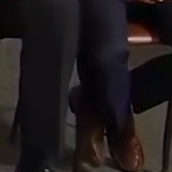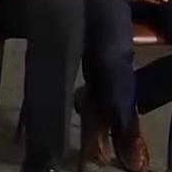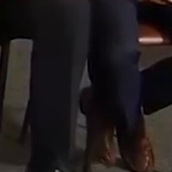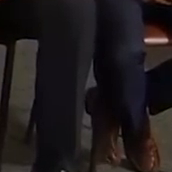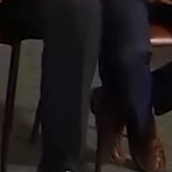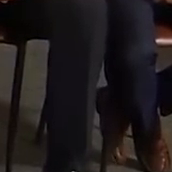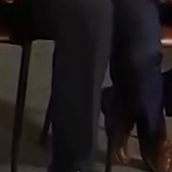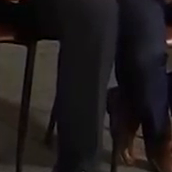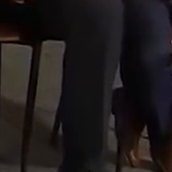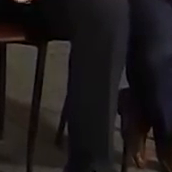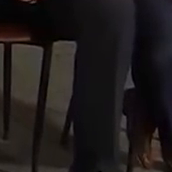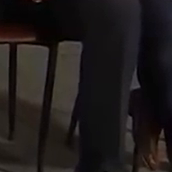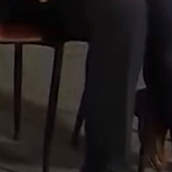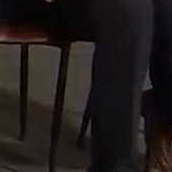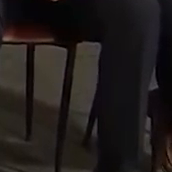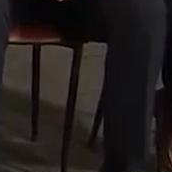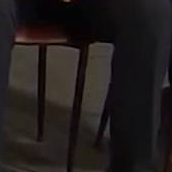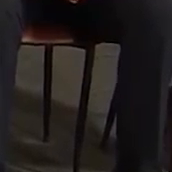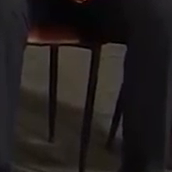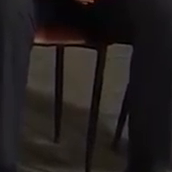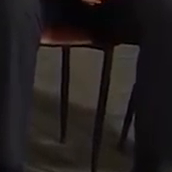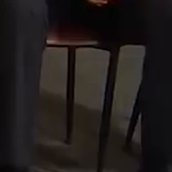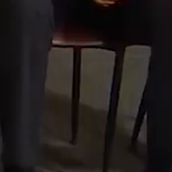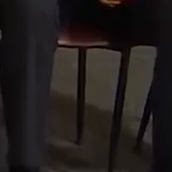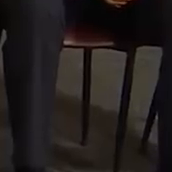Sin olvidar el